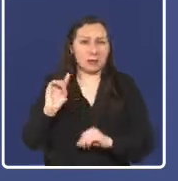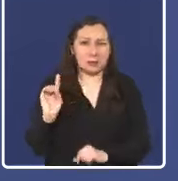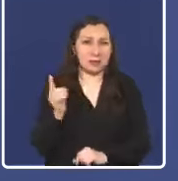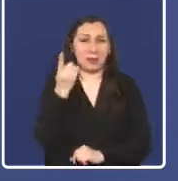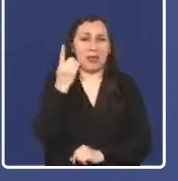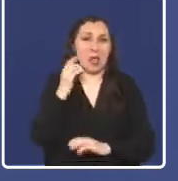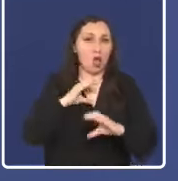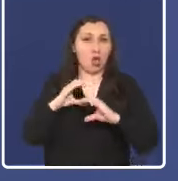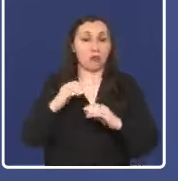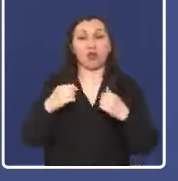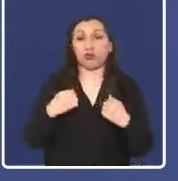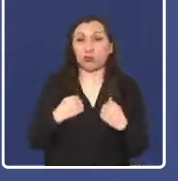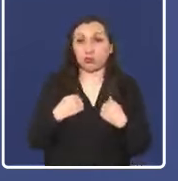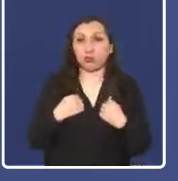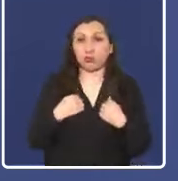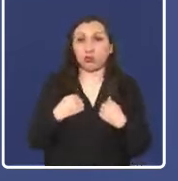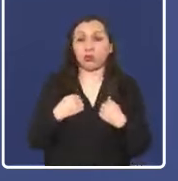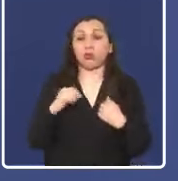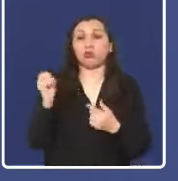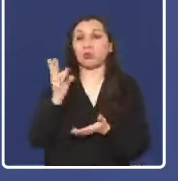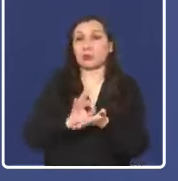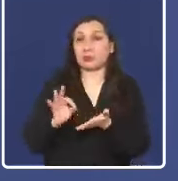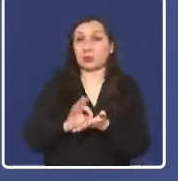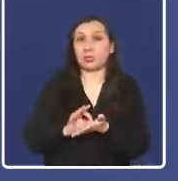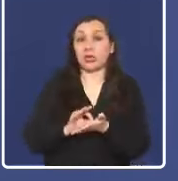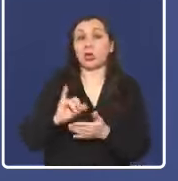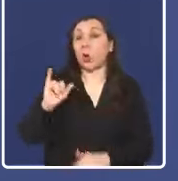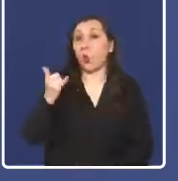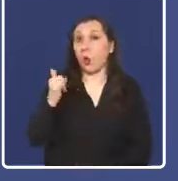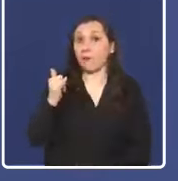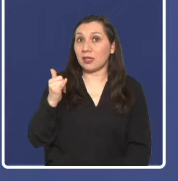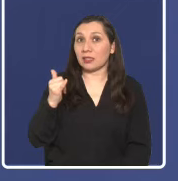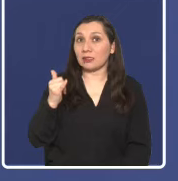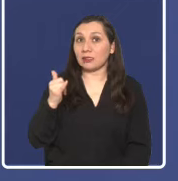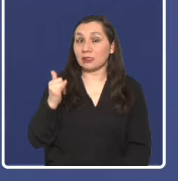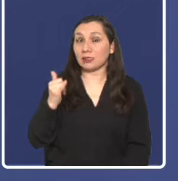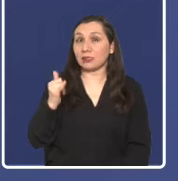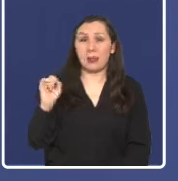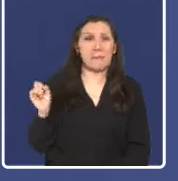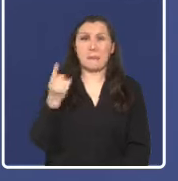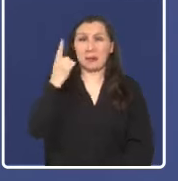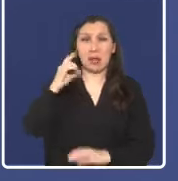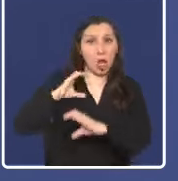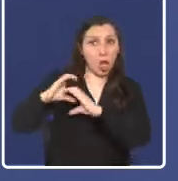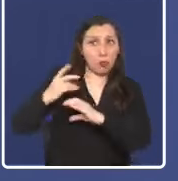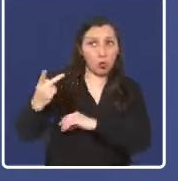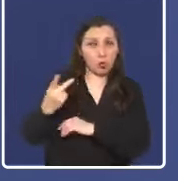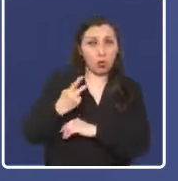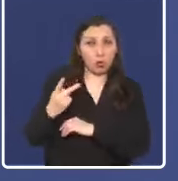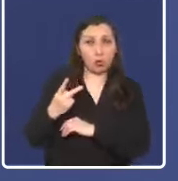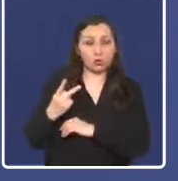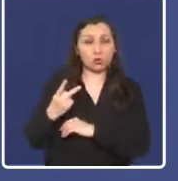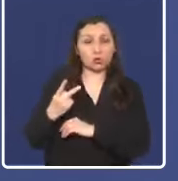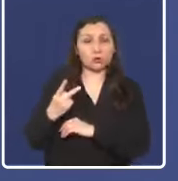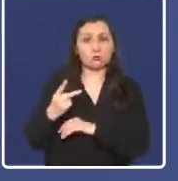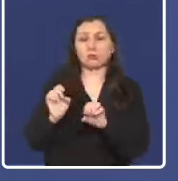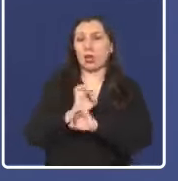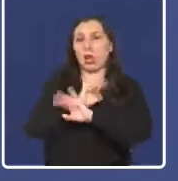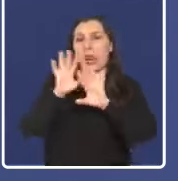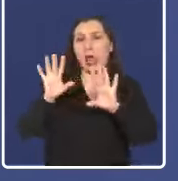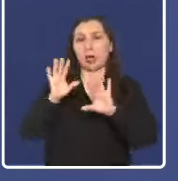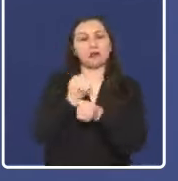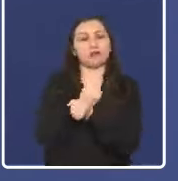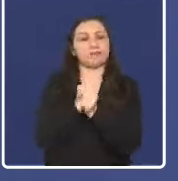En la primera comunicación que yo tengo con el subsecretario Monsalve el día jueves, en la primera comunicación se queda claro